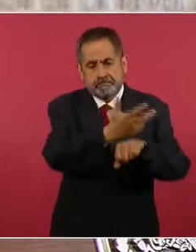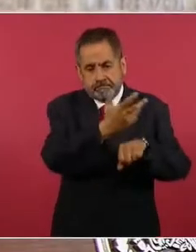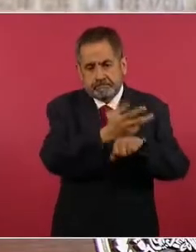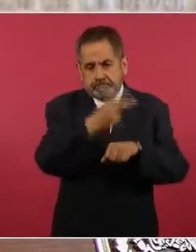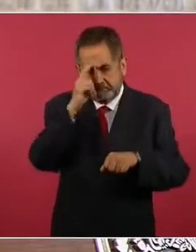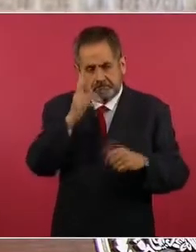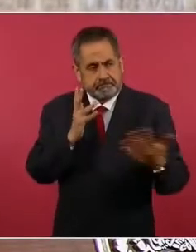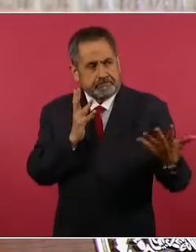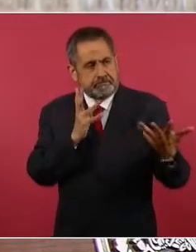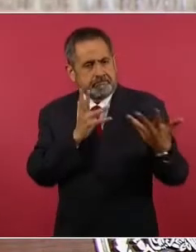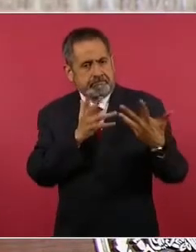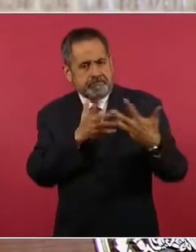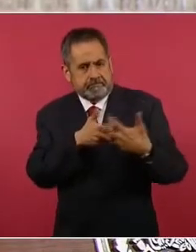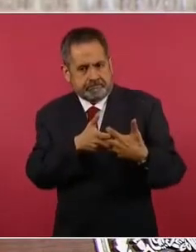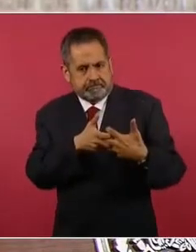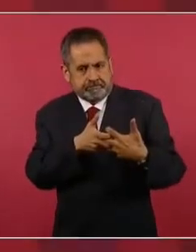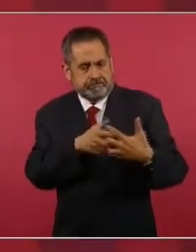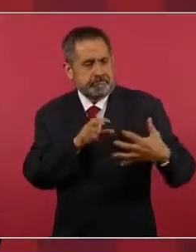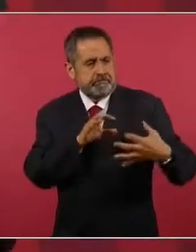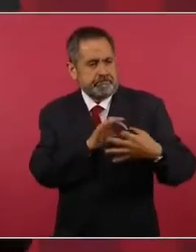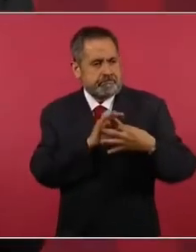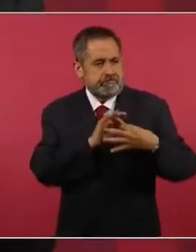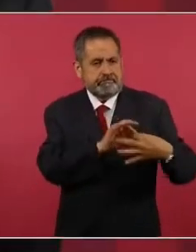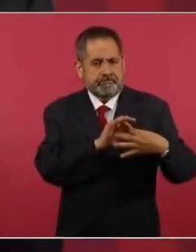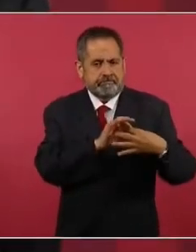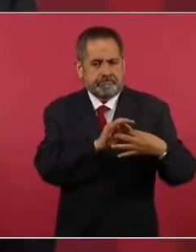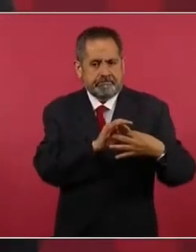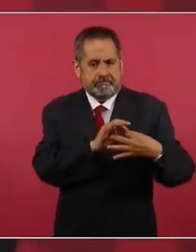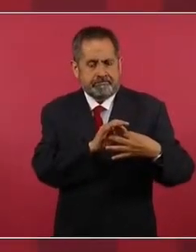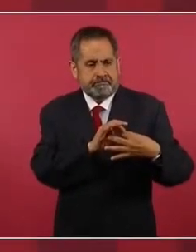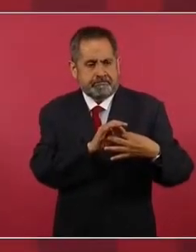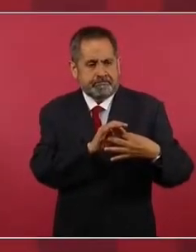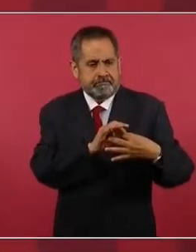económica en donde nos complementamos